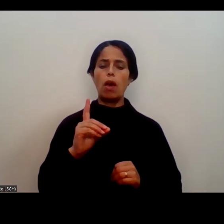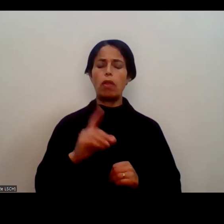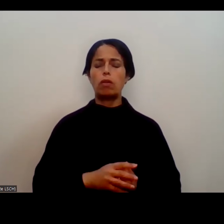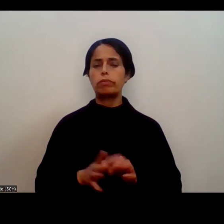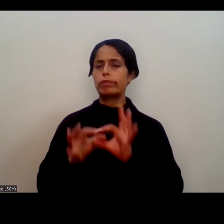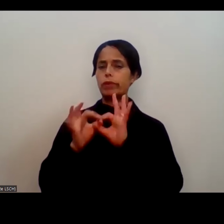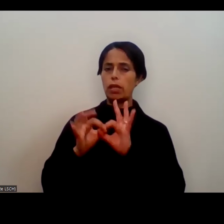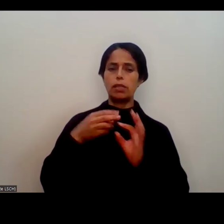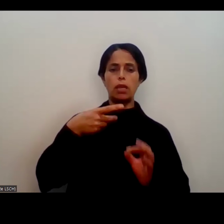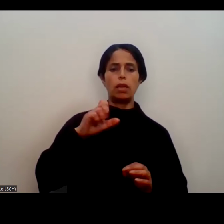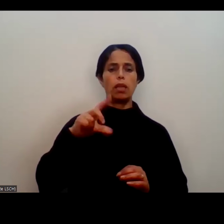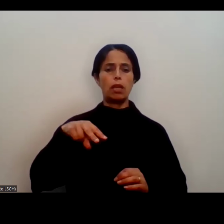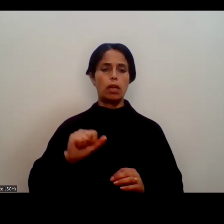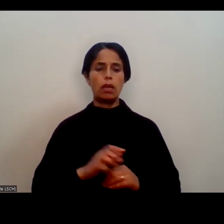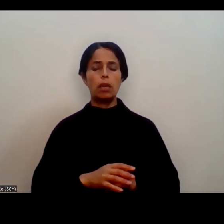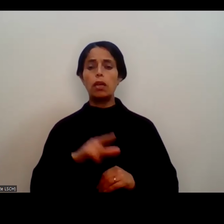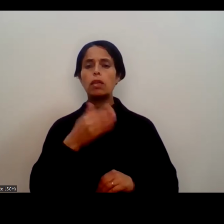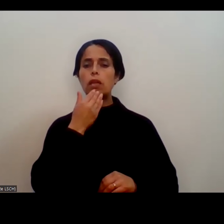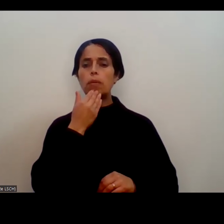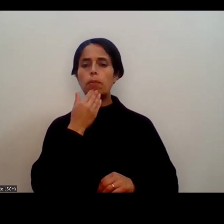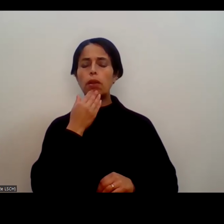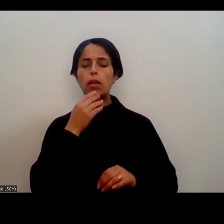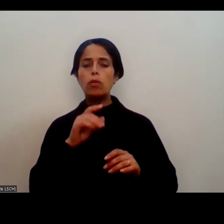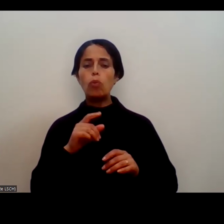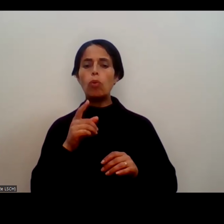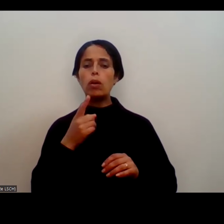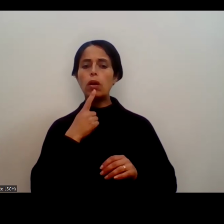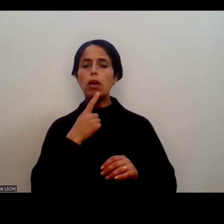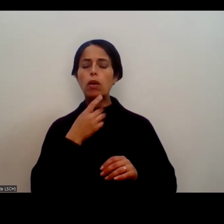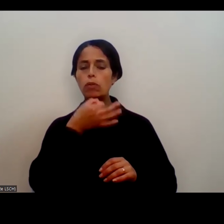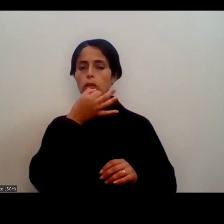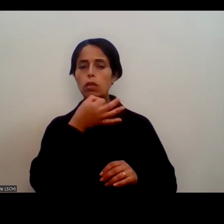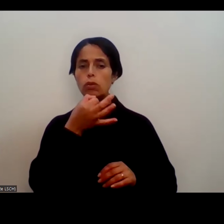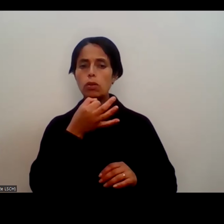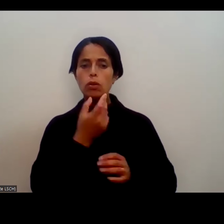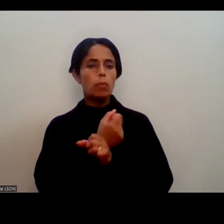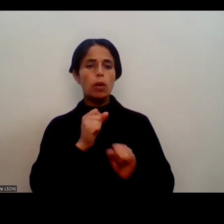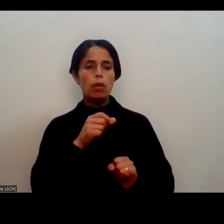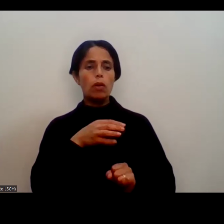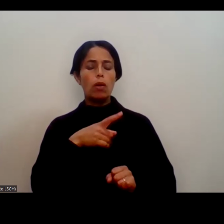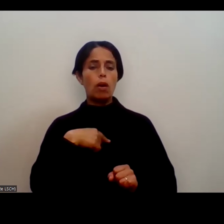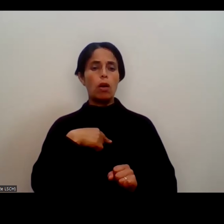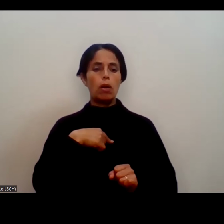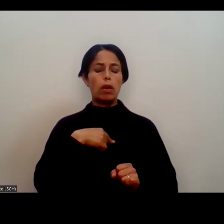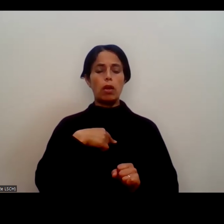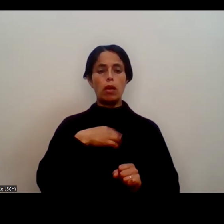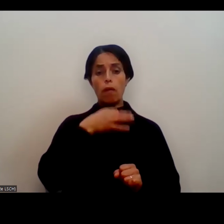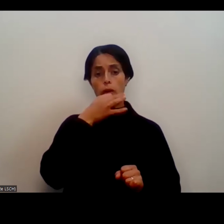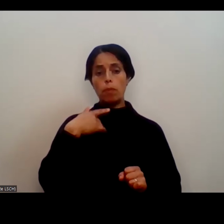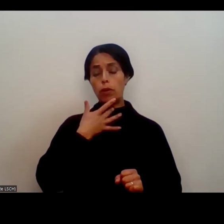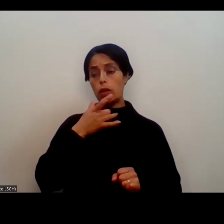gracias, Elena. Tenemos acá en el chat un comentario. Dice, no puedo hablar porque tengo una persona en clases virtuales al